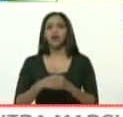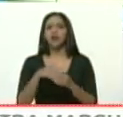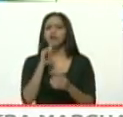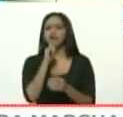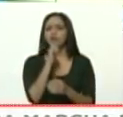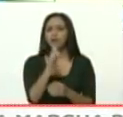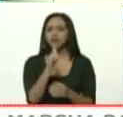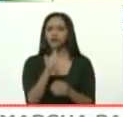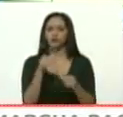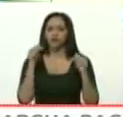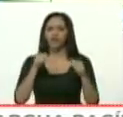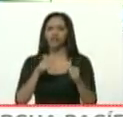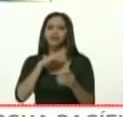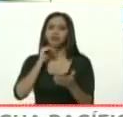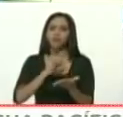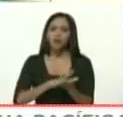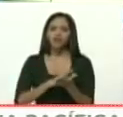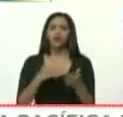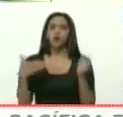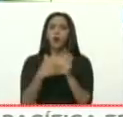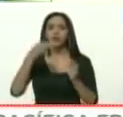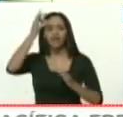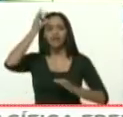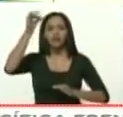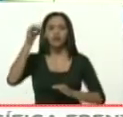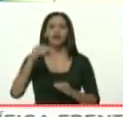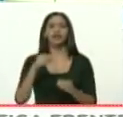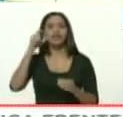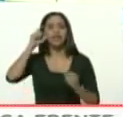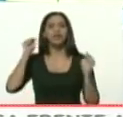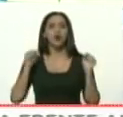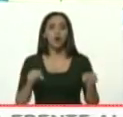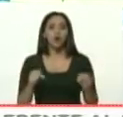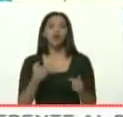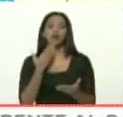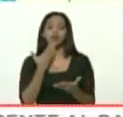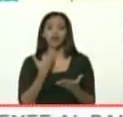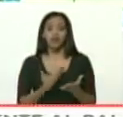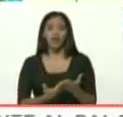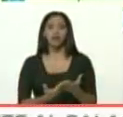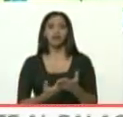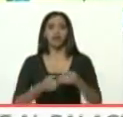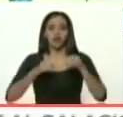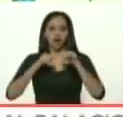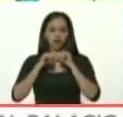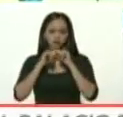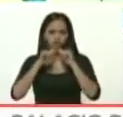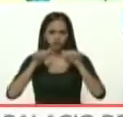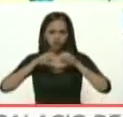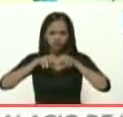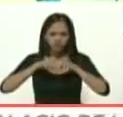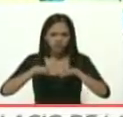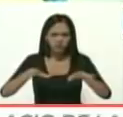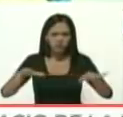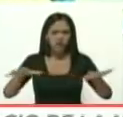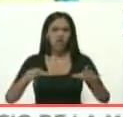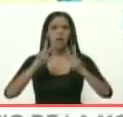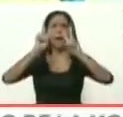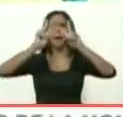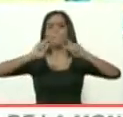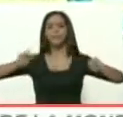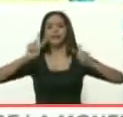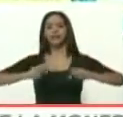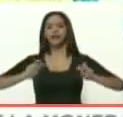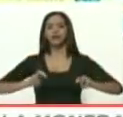de este crimen contra el concejal Edmundo Rada, que el día de hoy, pues gracias a la despliegue de los cuerpos de seguridad, las investigaciones, se